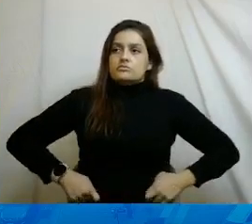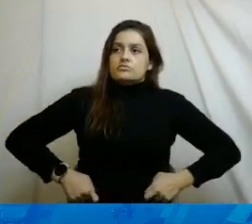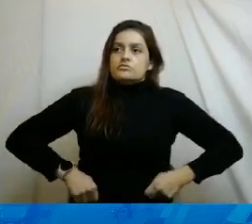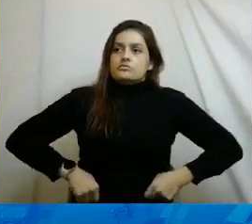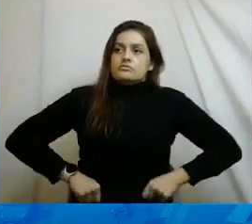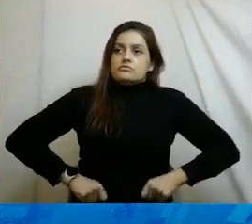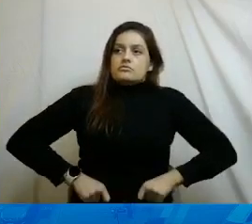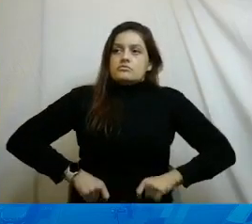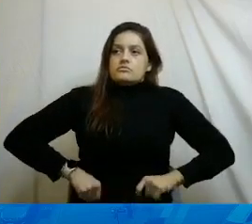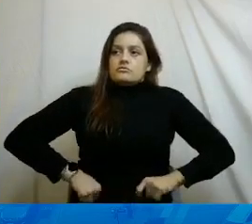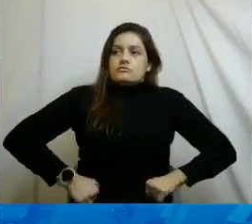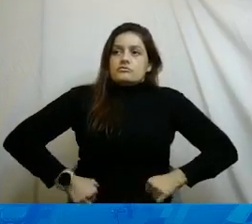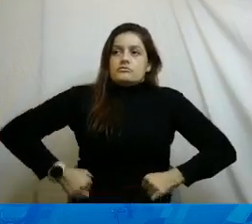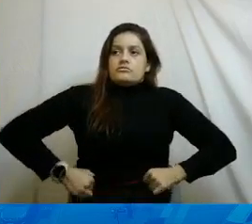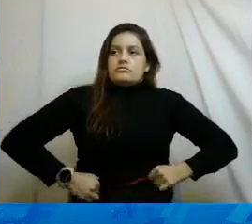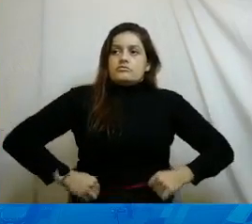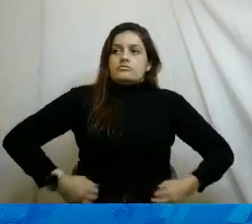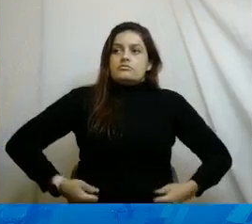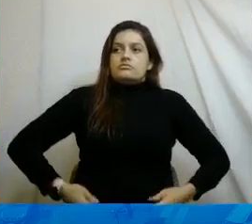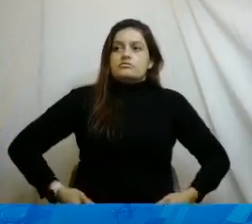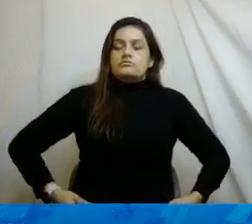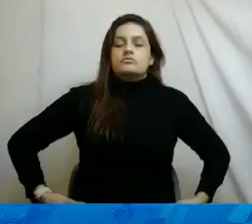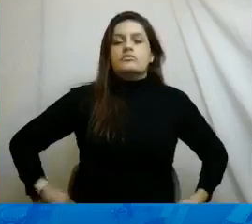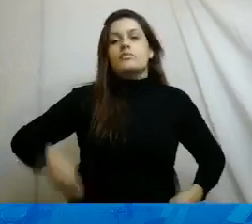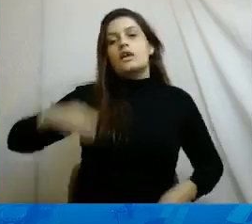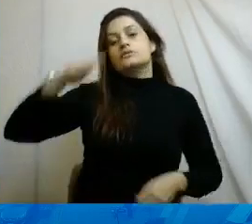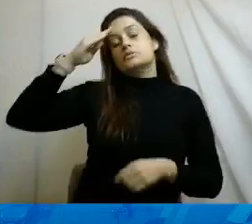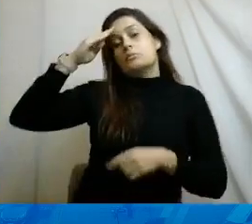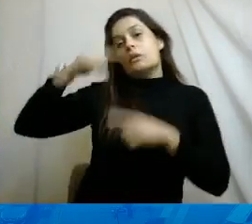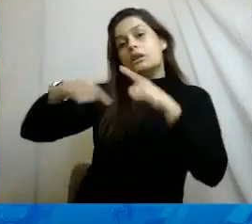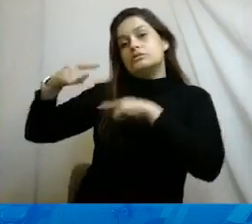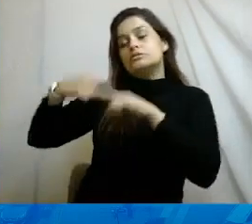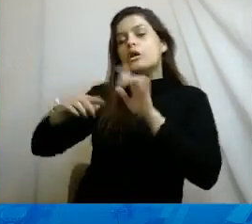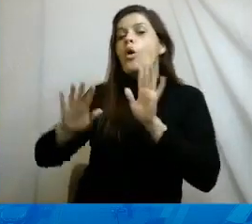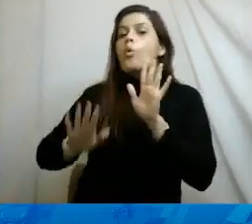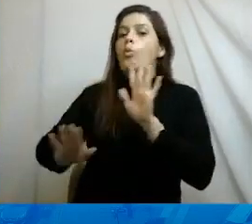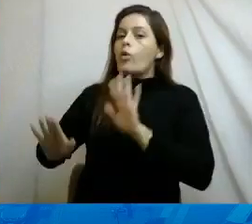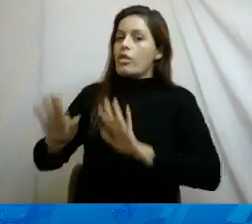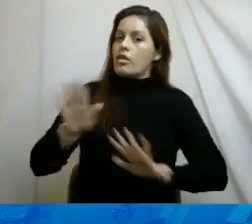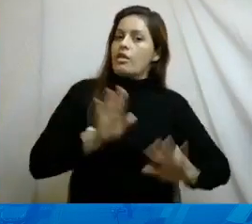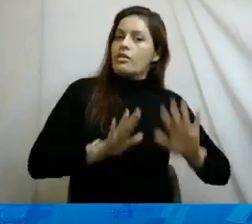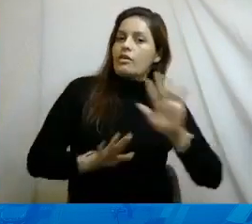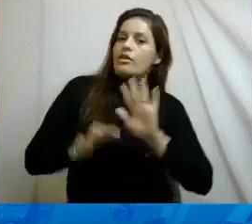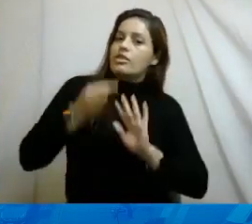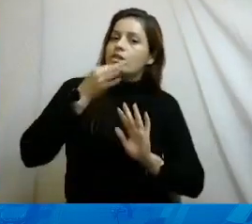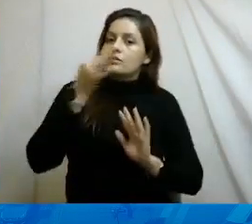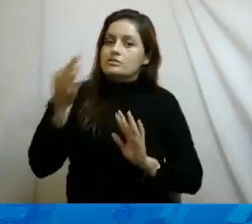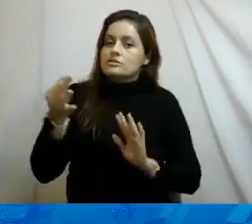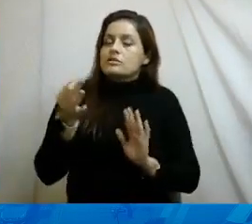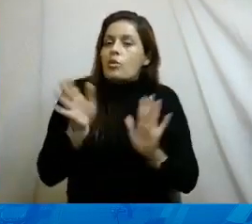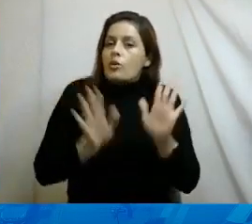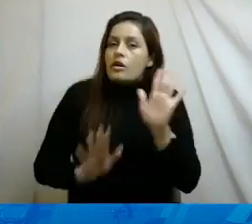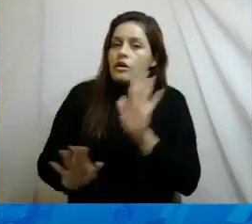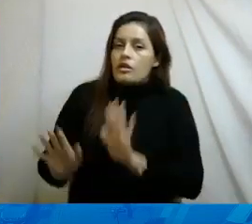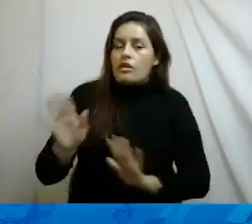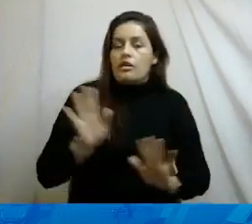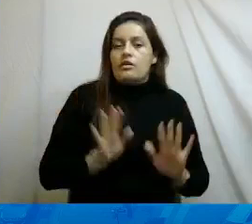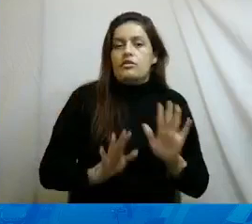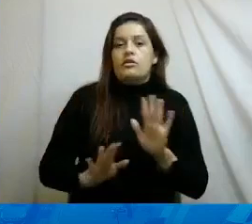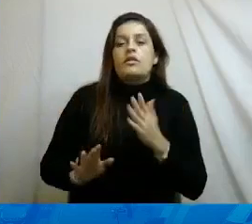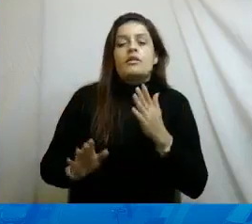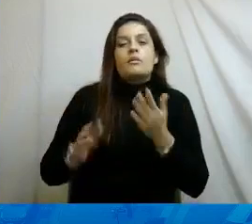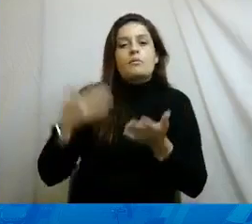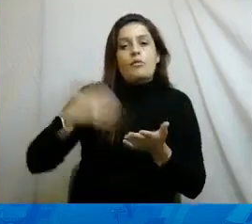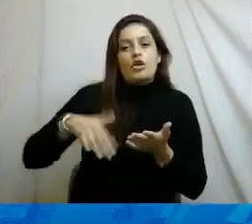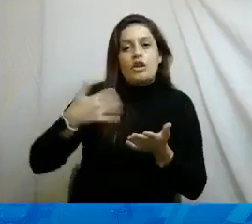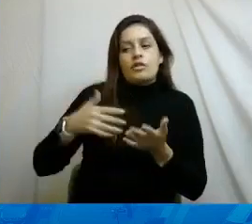la experiencia, creo yo, en este minuto es que tenemos que ser prudentes, tenemos que dialogar mucho más, juntarnos. Yo creo que tiene que estar más